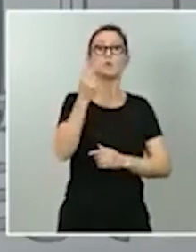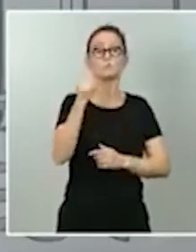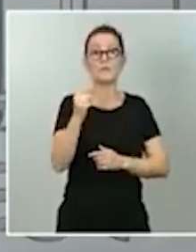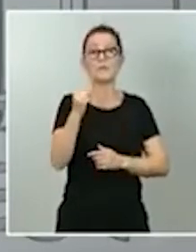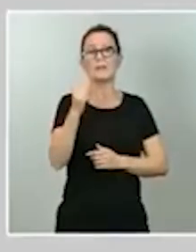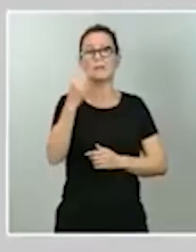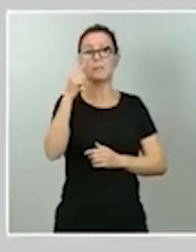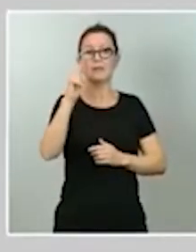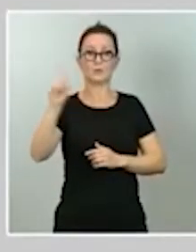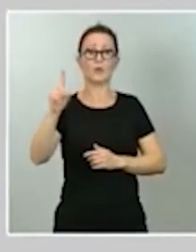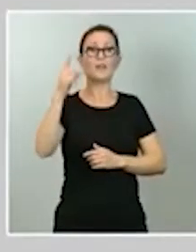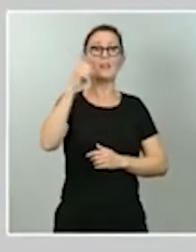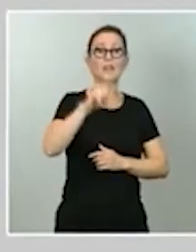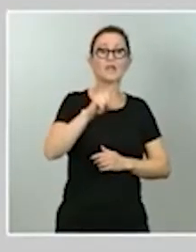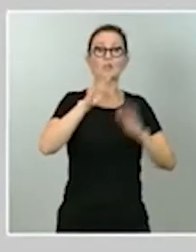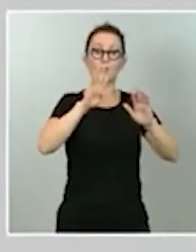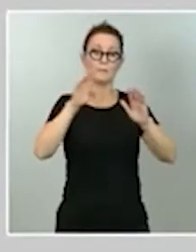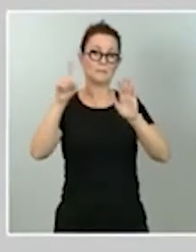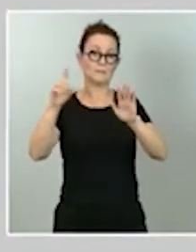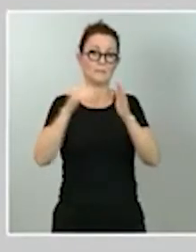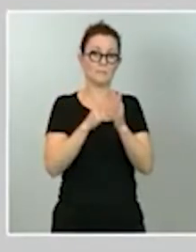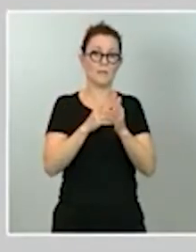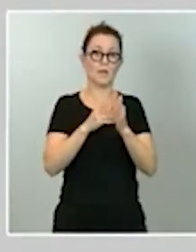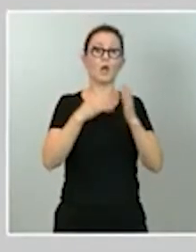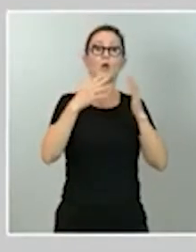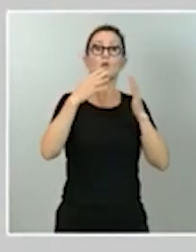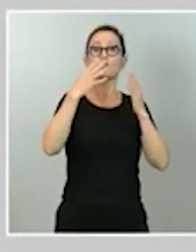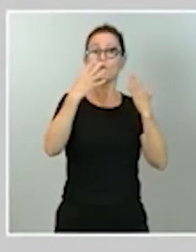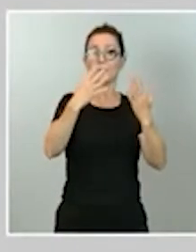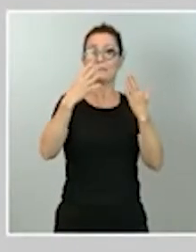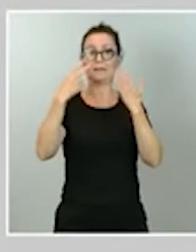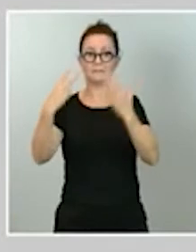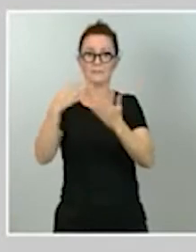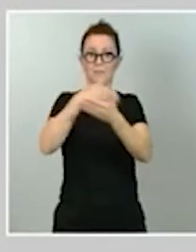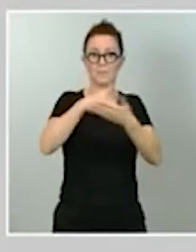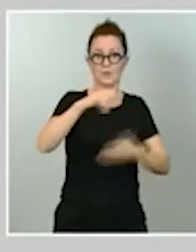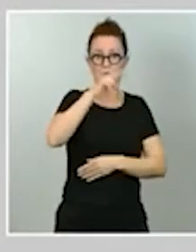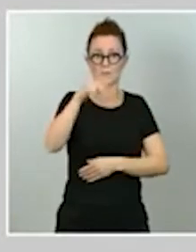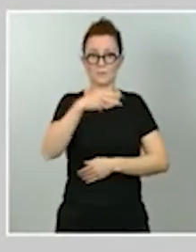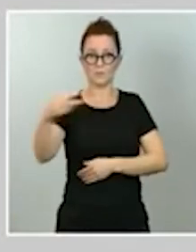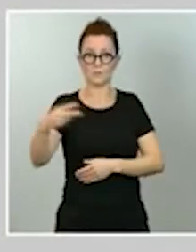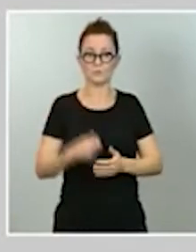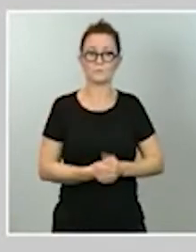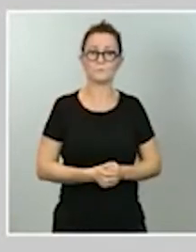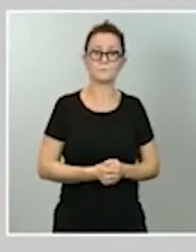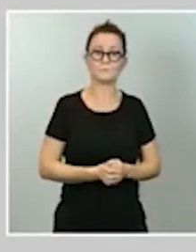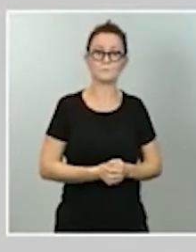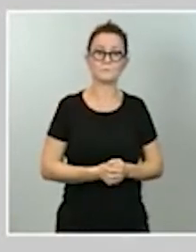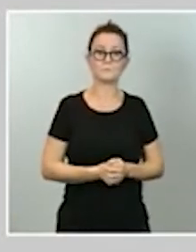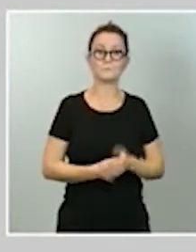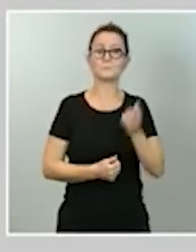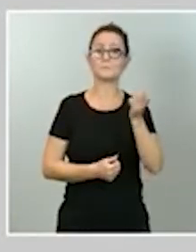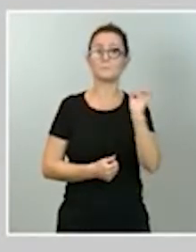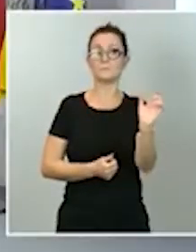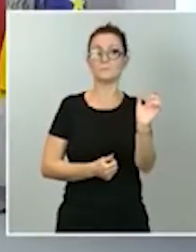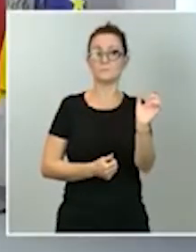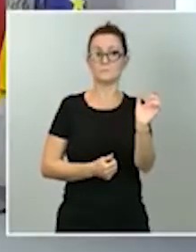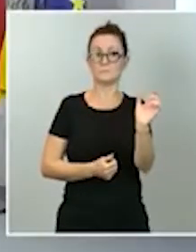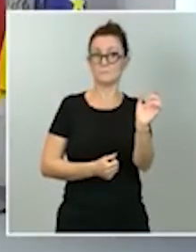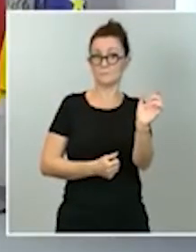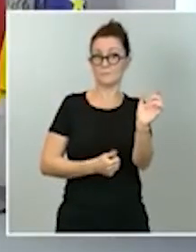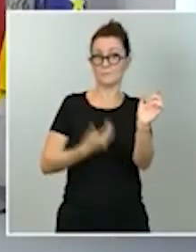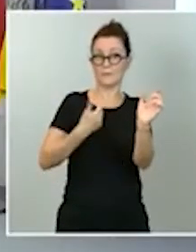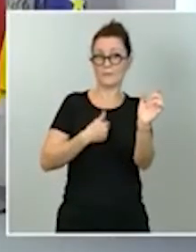196 mil 97 millones de euros yo creo que la cifra habla por sí sola es una cifra